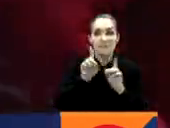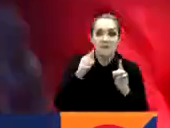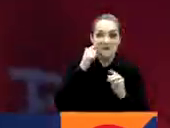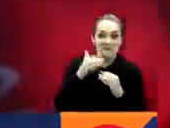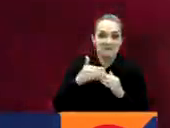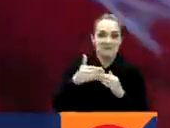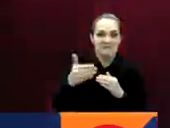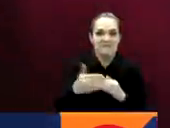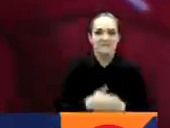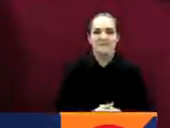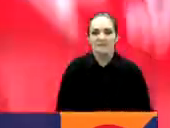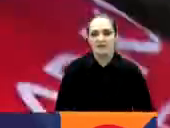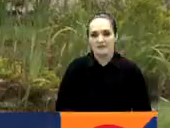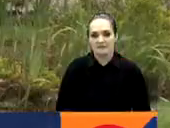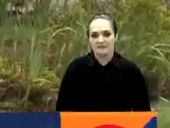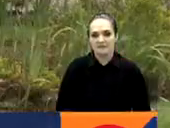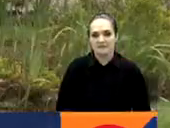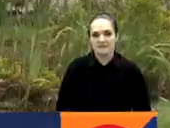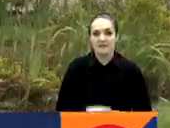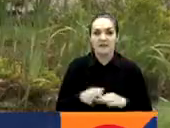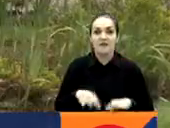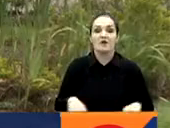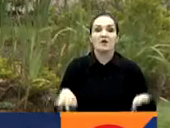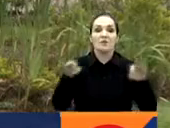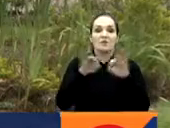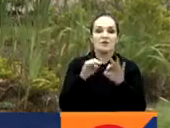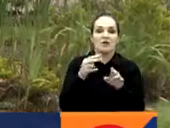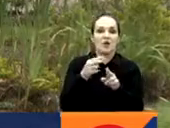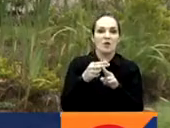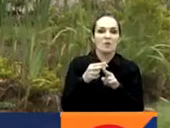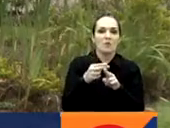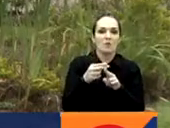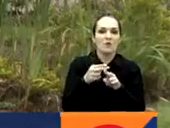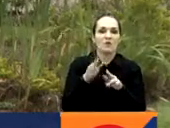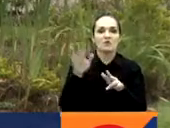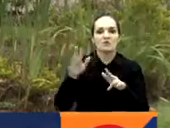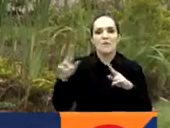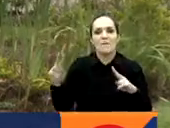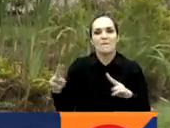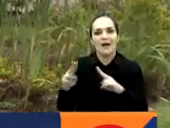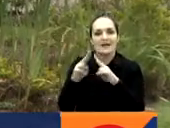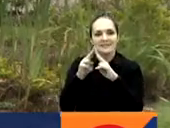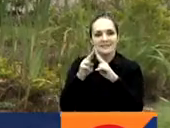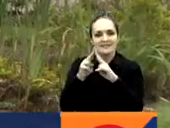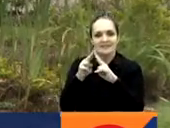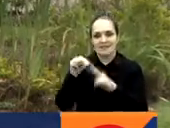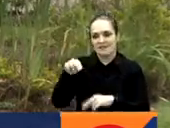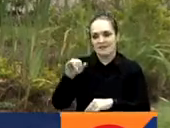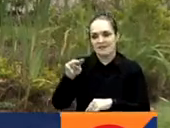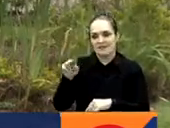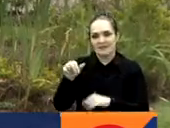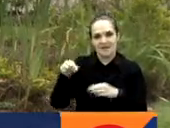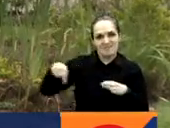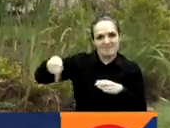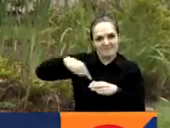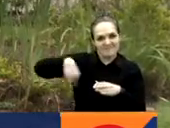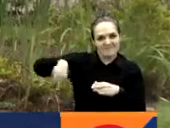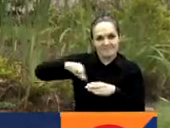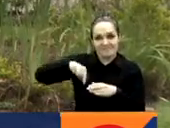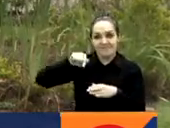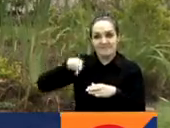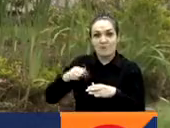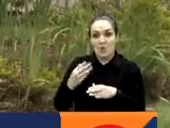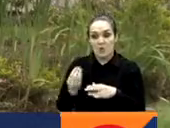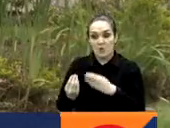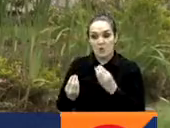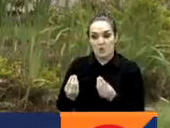a ver en una carrera que es muy importante que él va a tener dentro del calendario, como la Paris-Niza, que ahí vamos a ver los 18 equipos